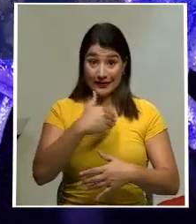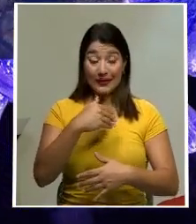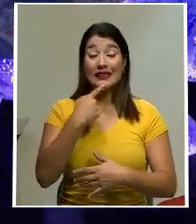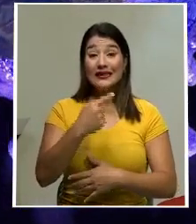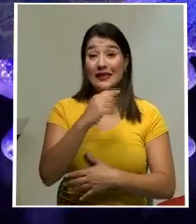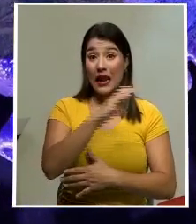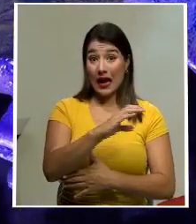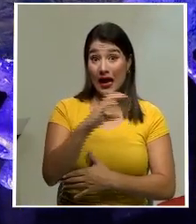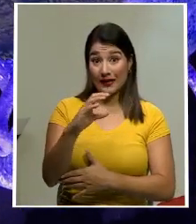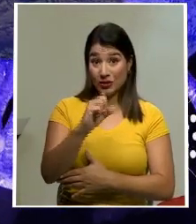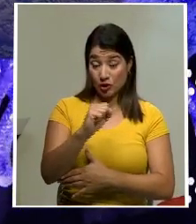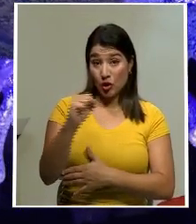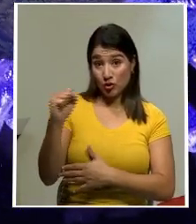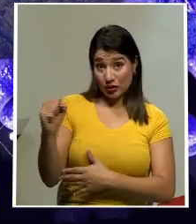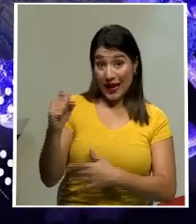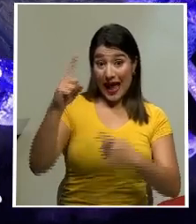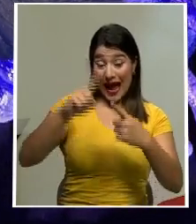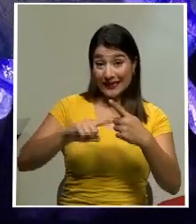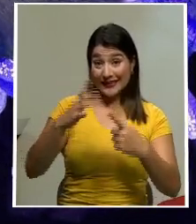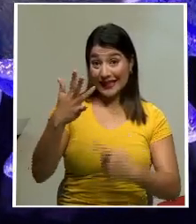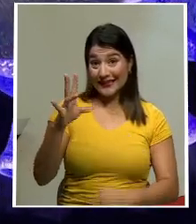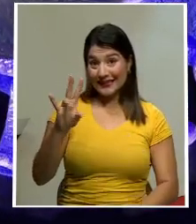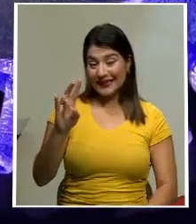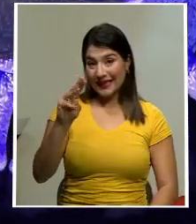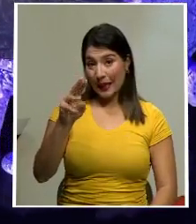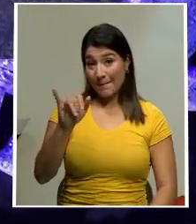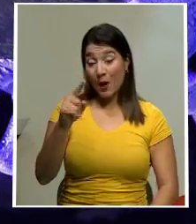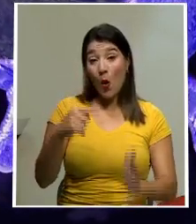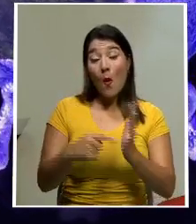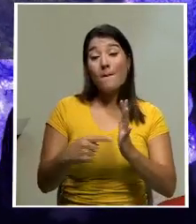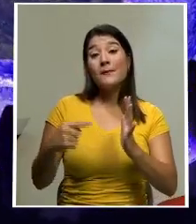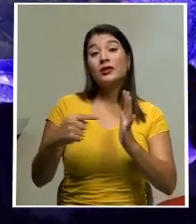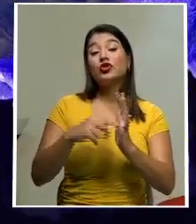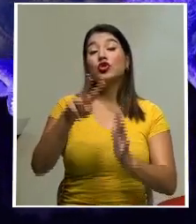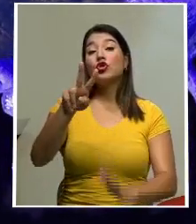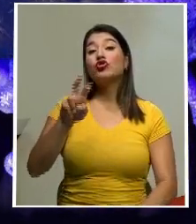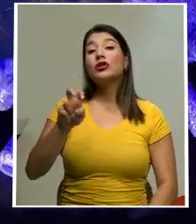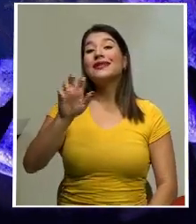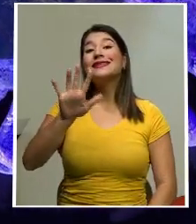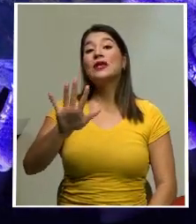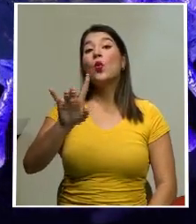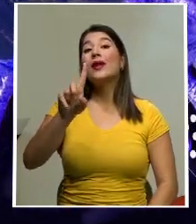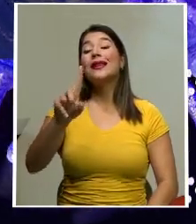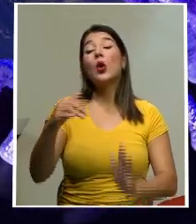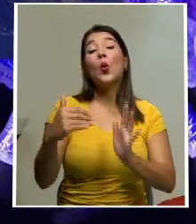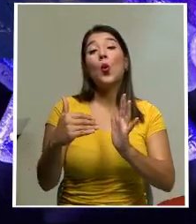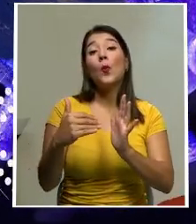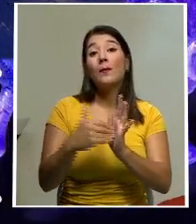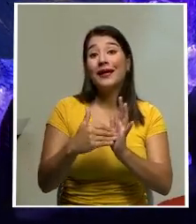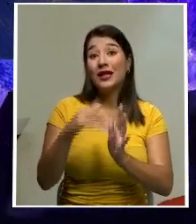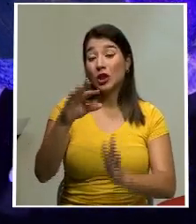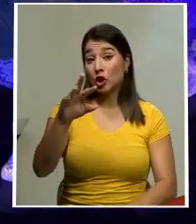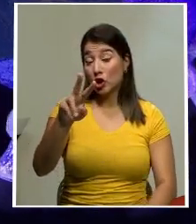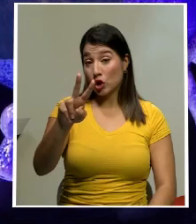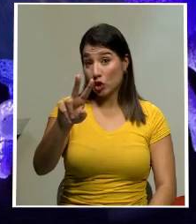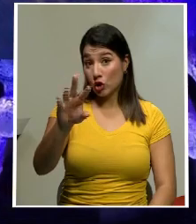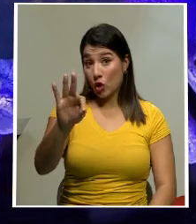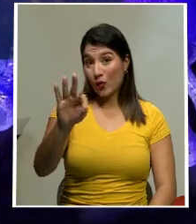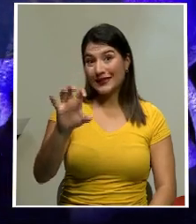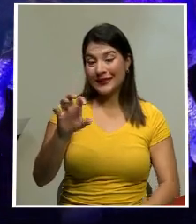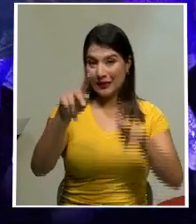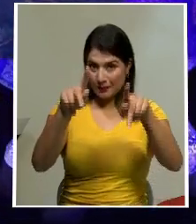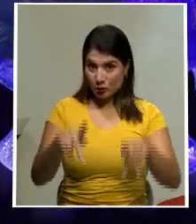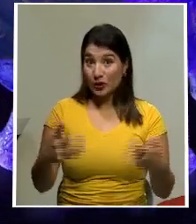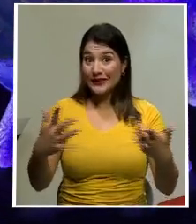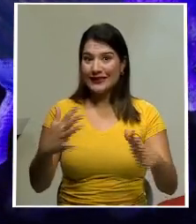Caja Costarricense de Seguro Social, más de 1.251.900 personas han recibido la vacuna y hasta